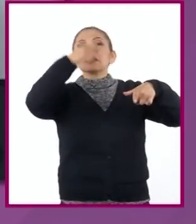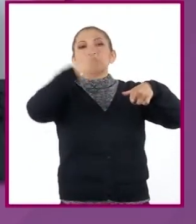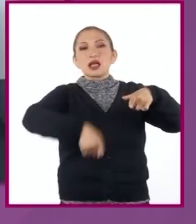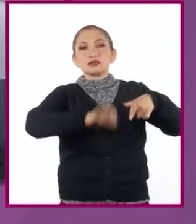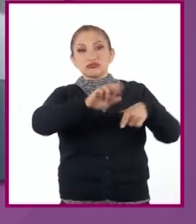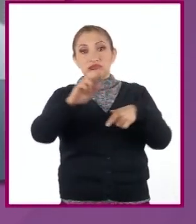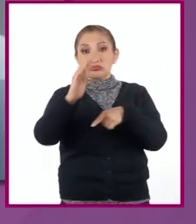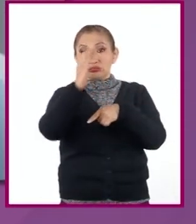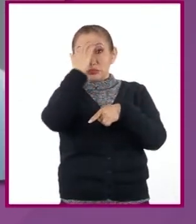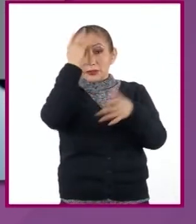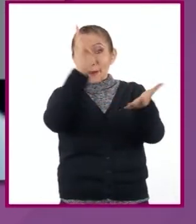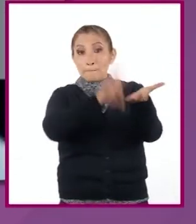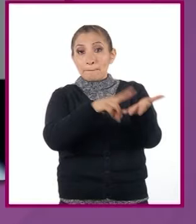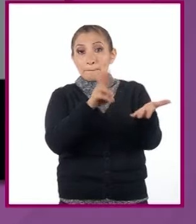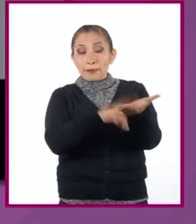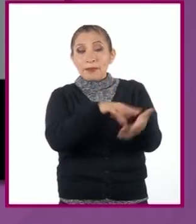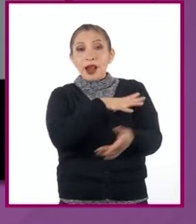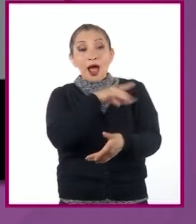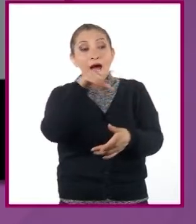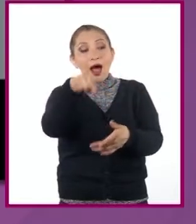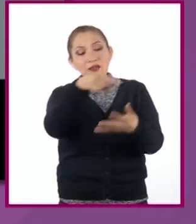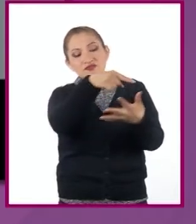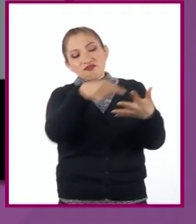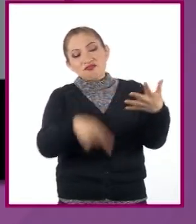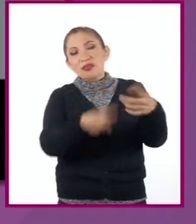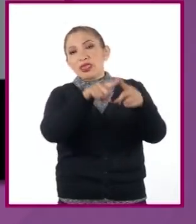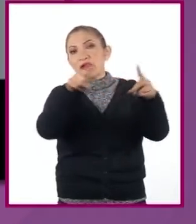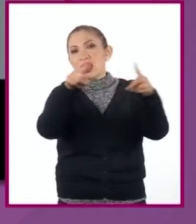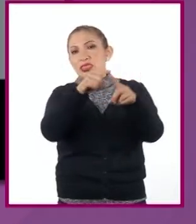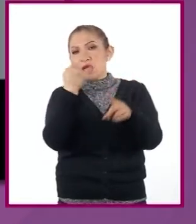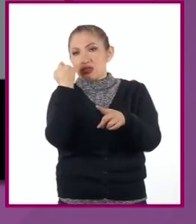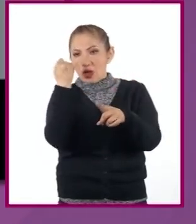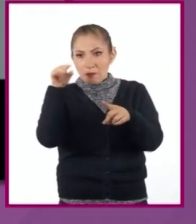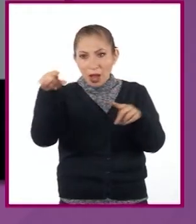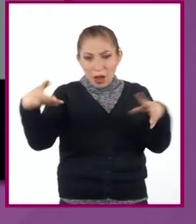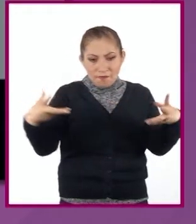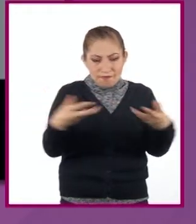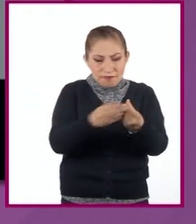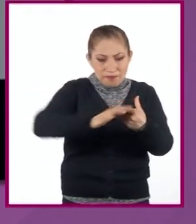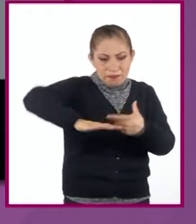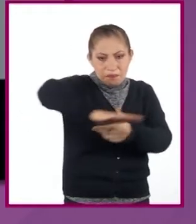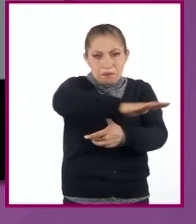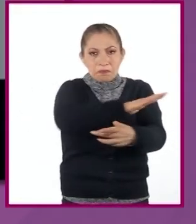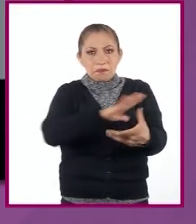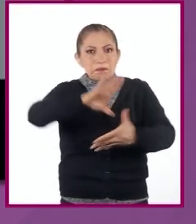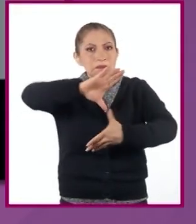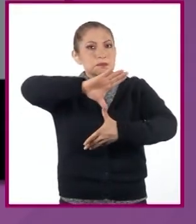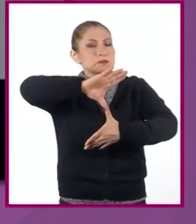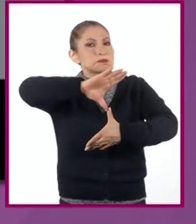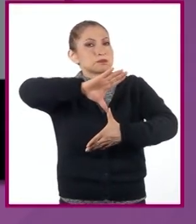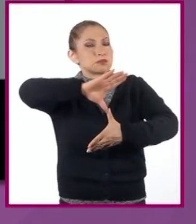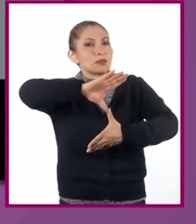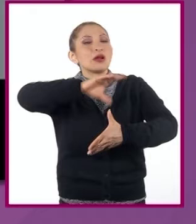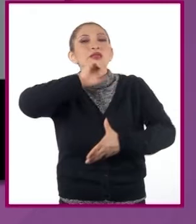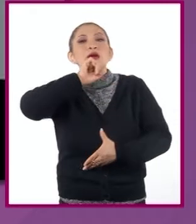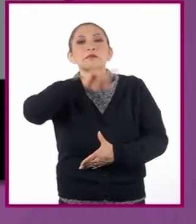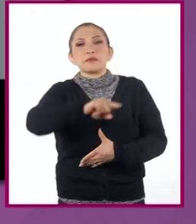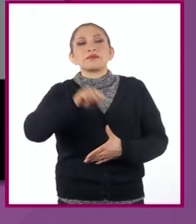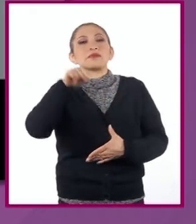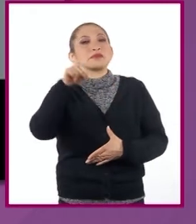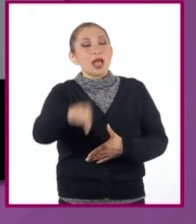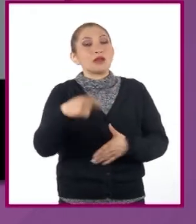en reconocer y valorar la existencia de distintas lenguas que coexisten en nuestro continente.